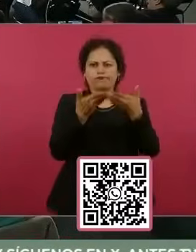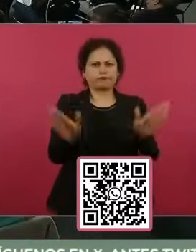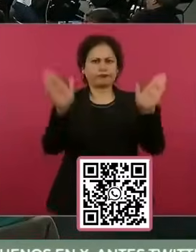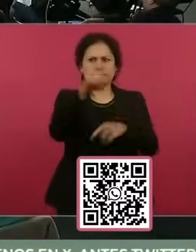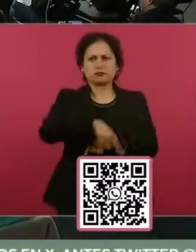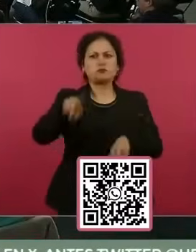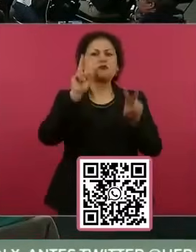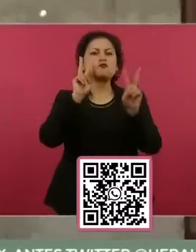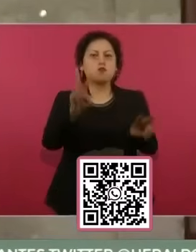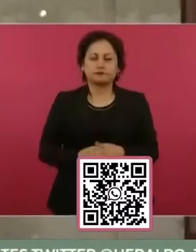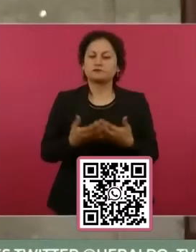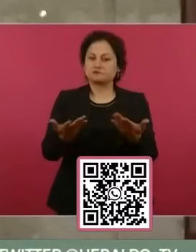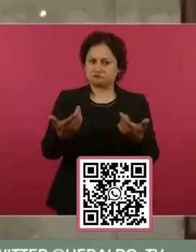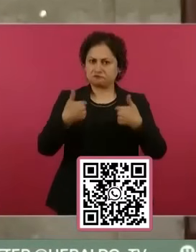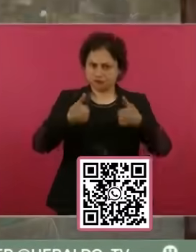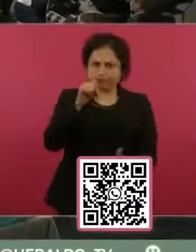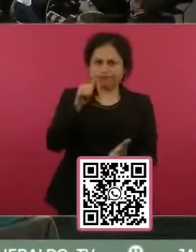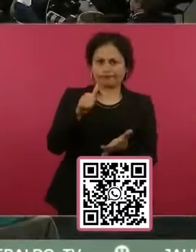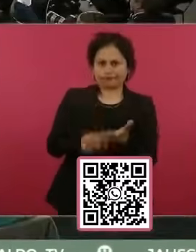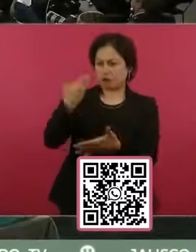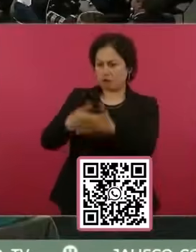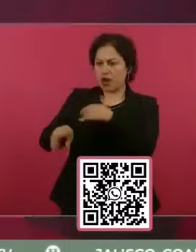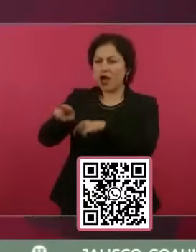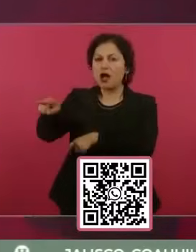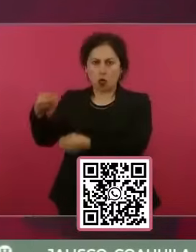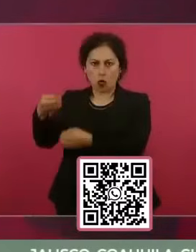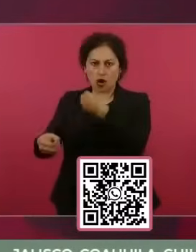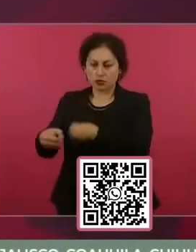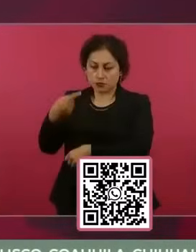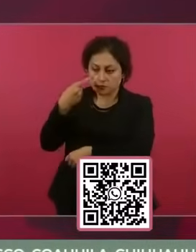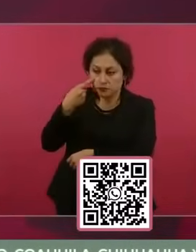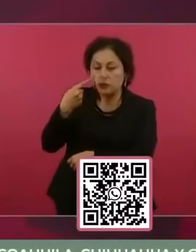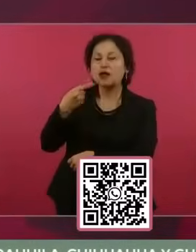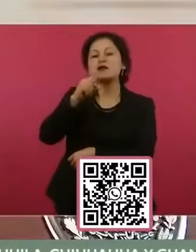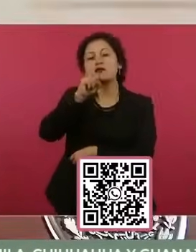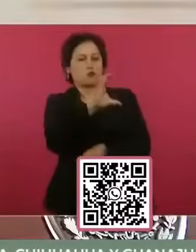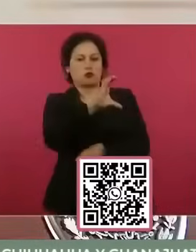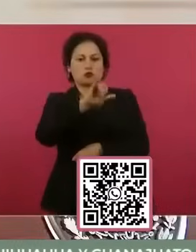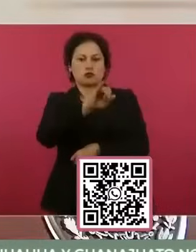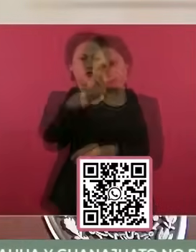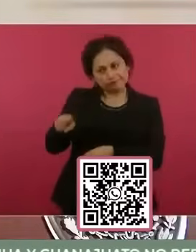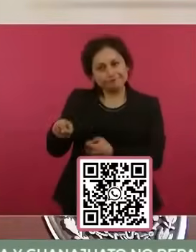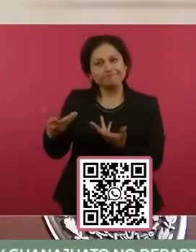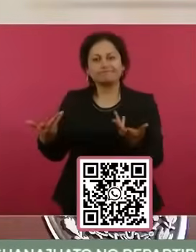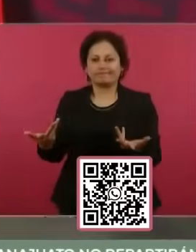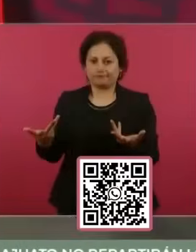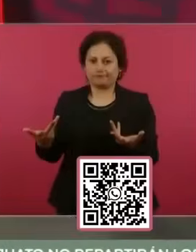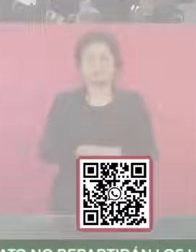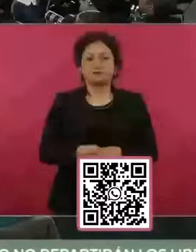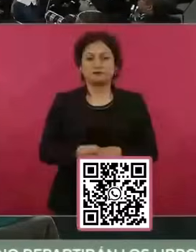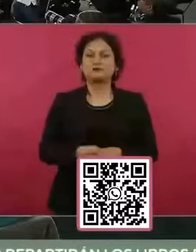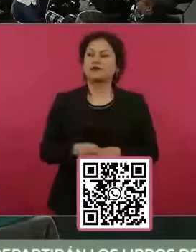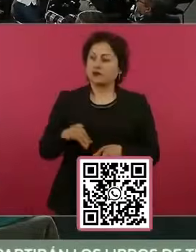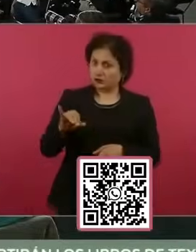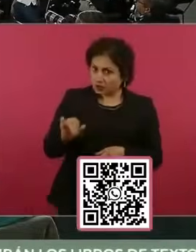fundar mi escrito se lo voy a enviar al juez y también al consejo de la judicatura y al pueblo de México